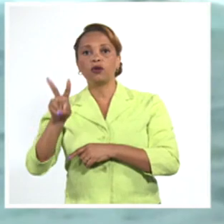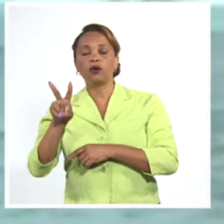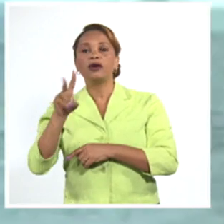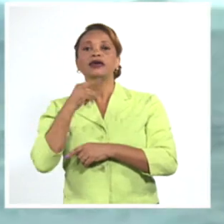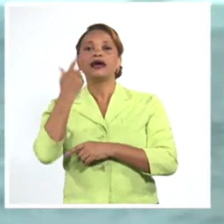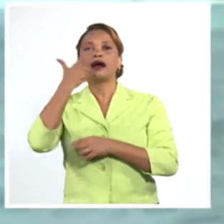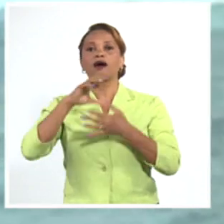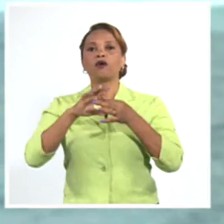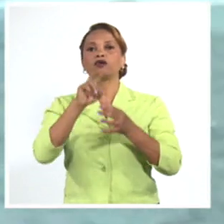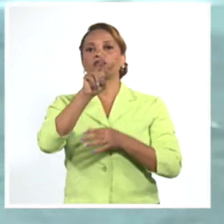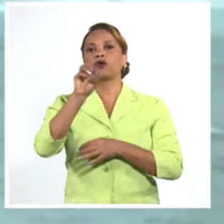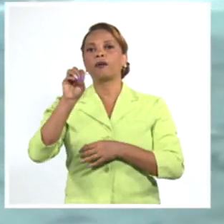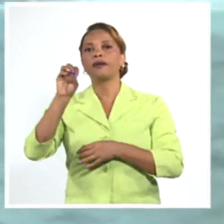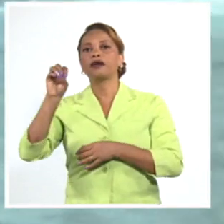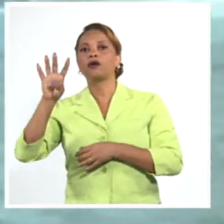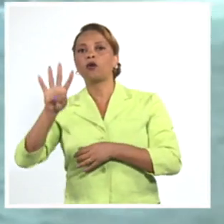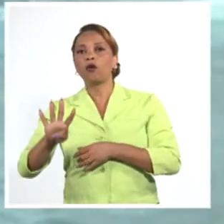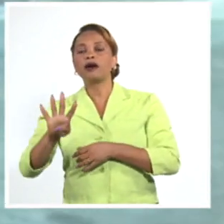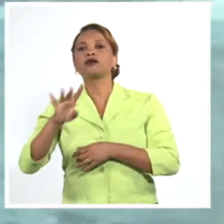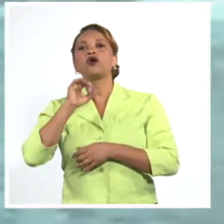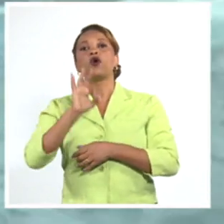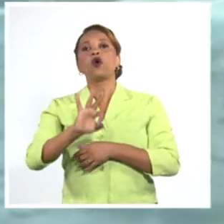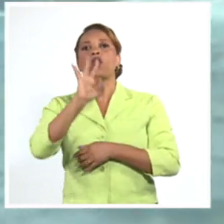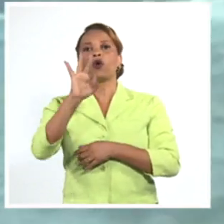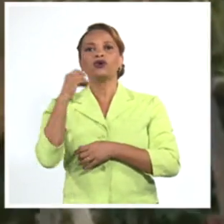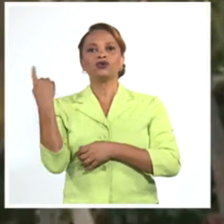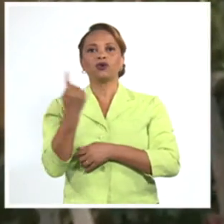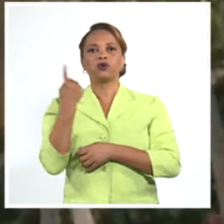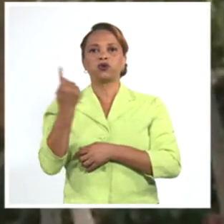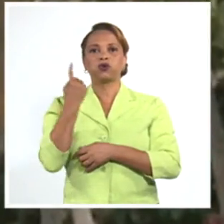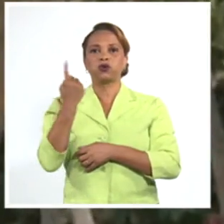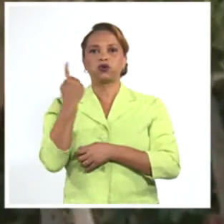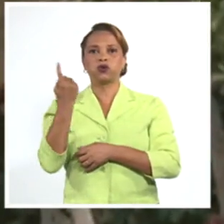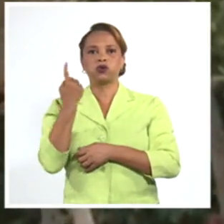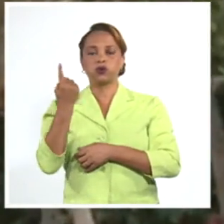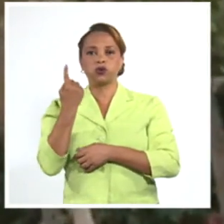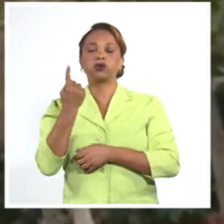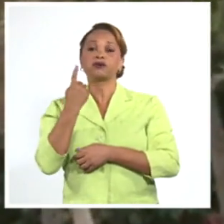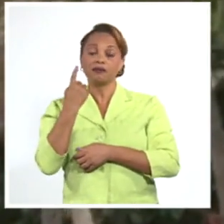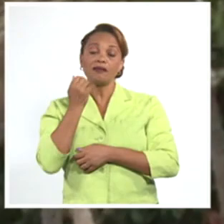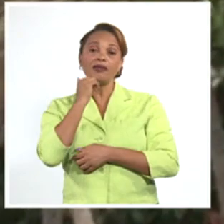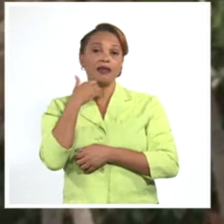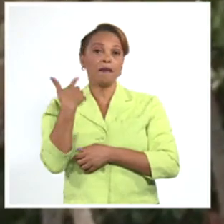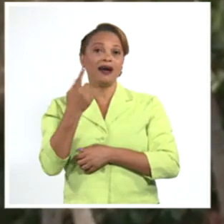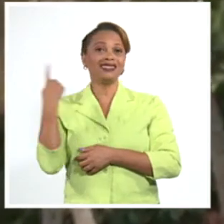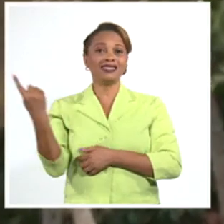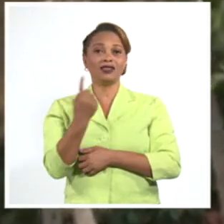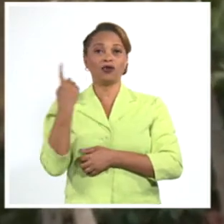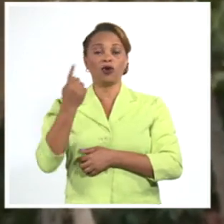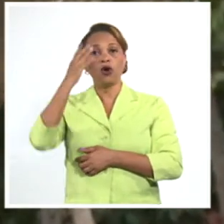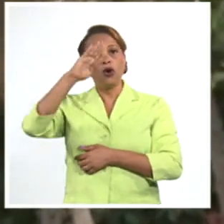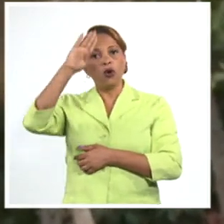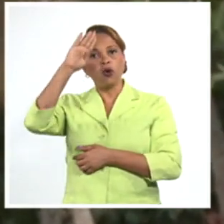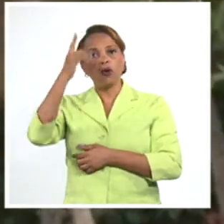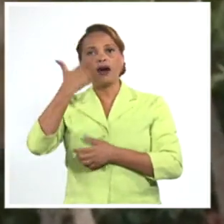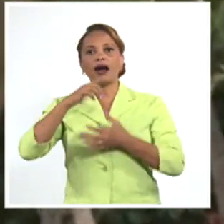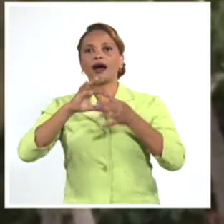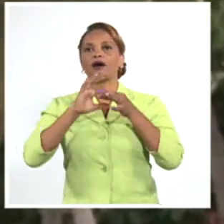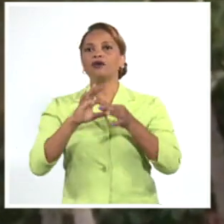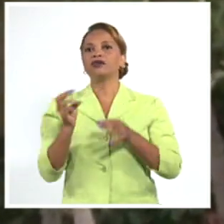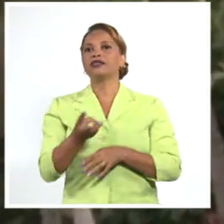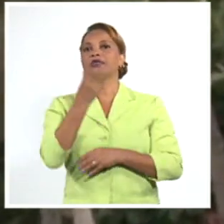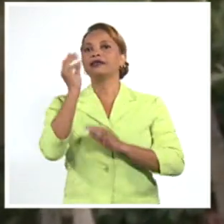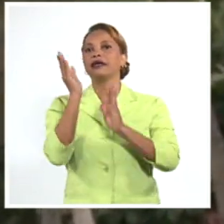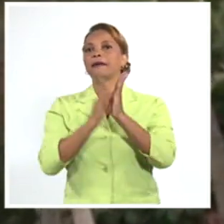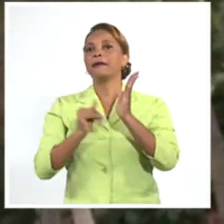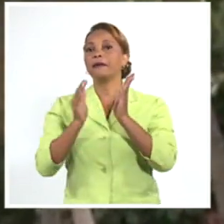ocurrieron ocho en total lo que constituyó el récord mensual de más ciclones en el caso de cuba agosto es el tercer mes de